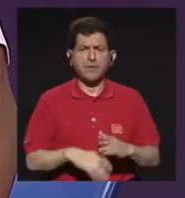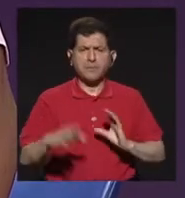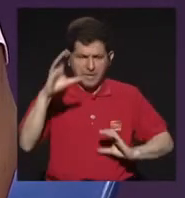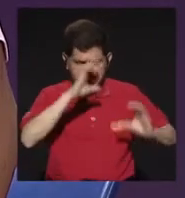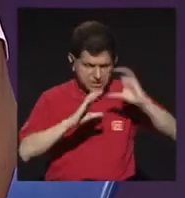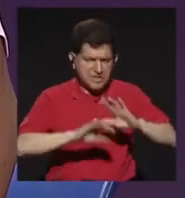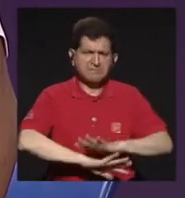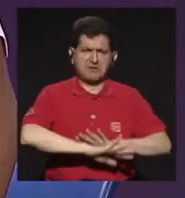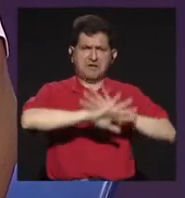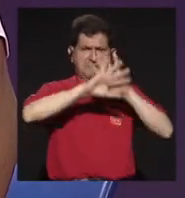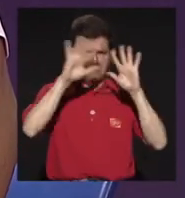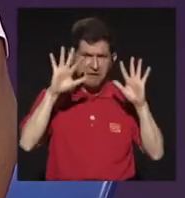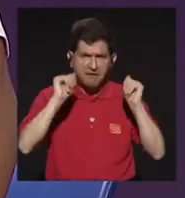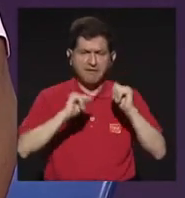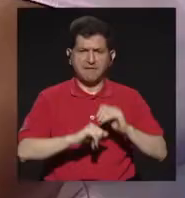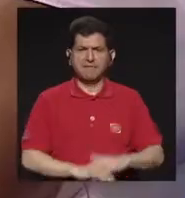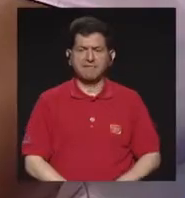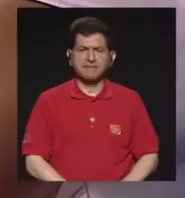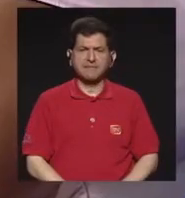científica clara,